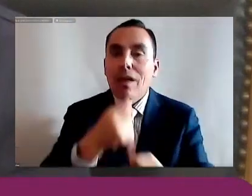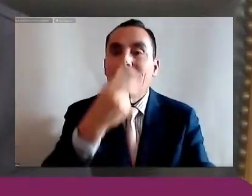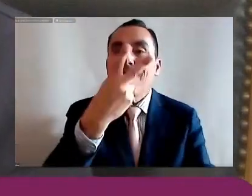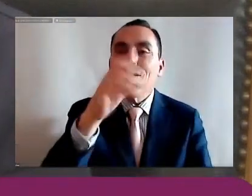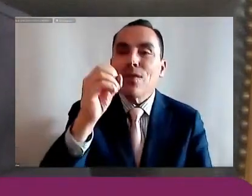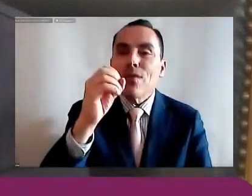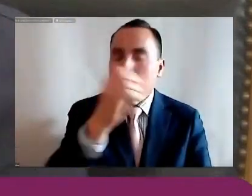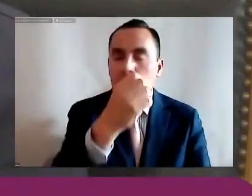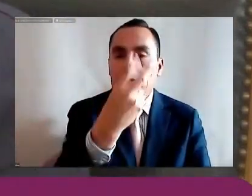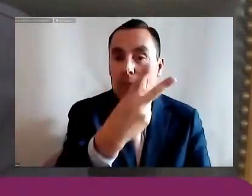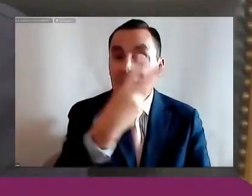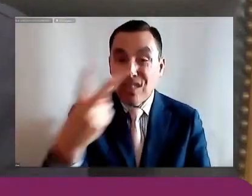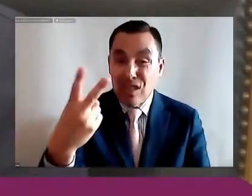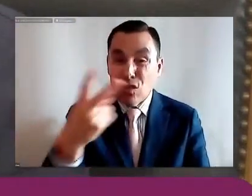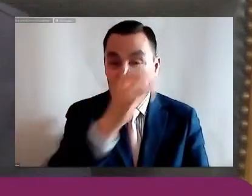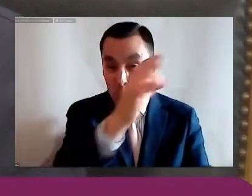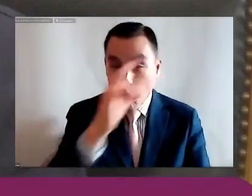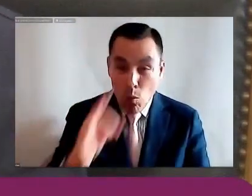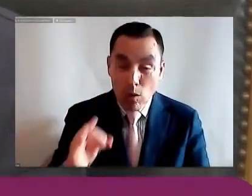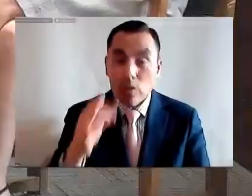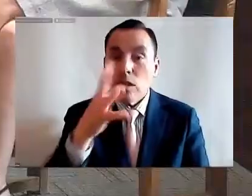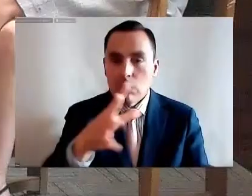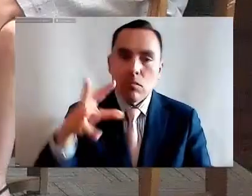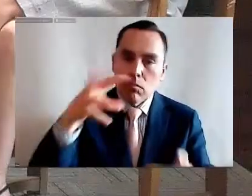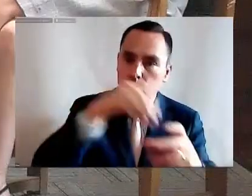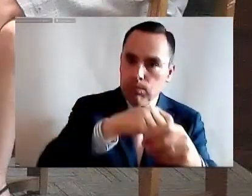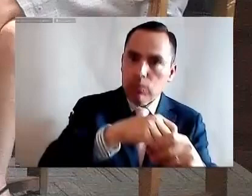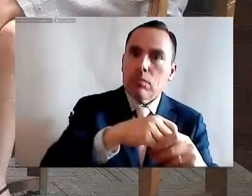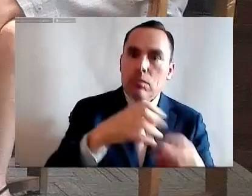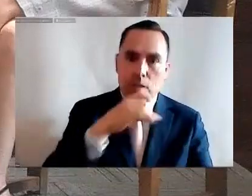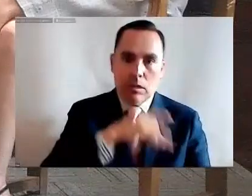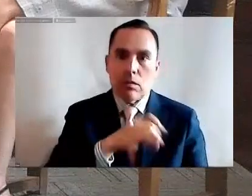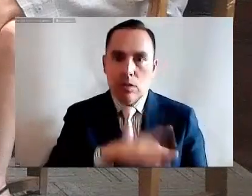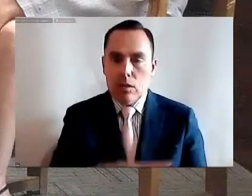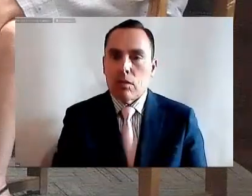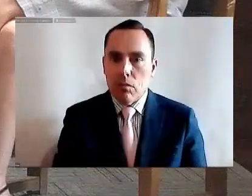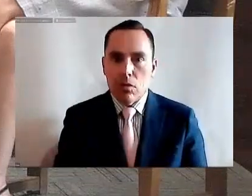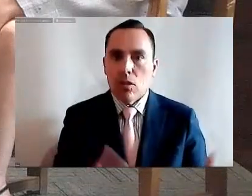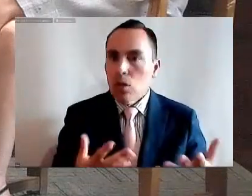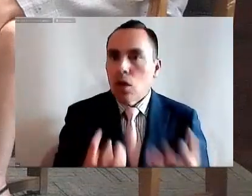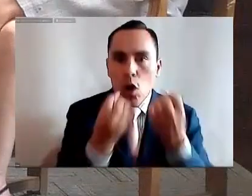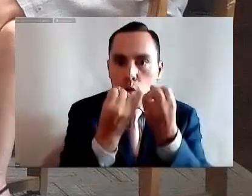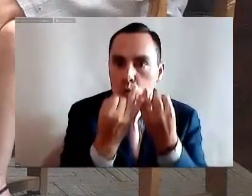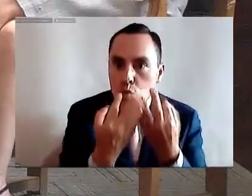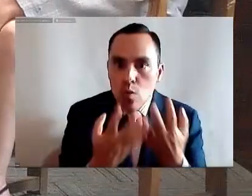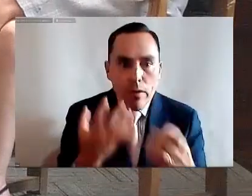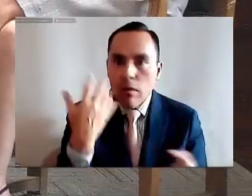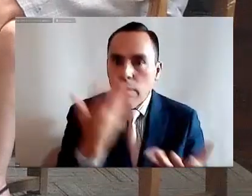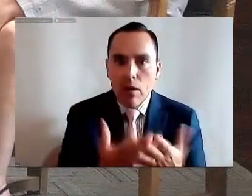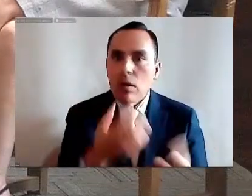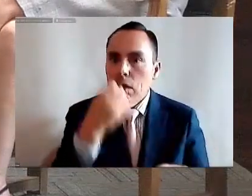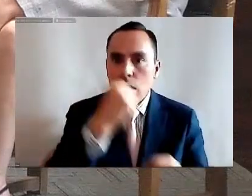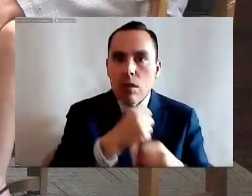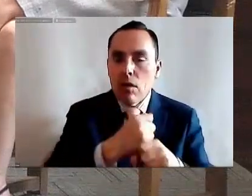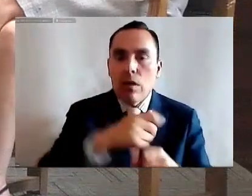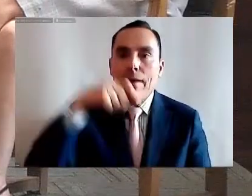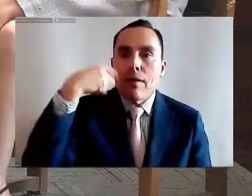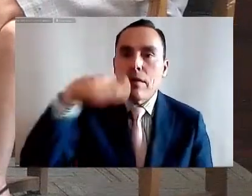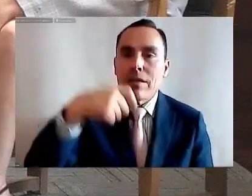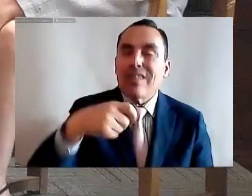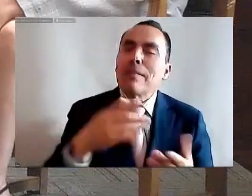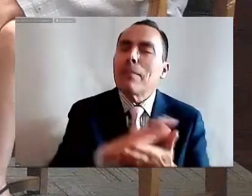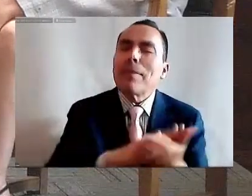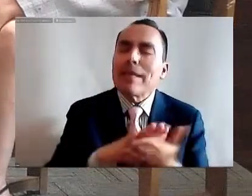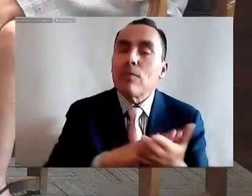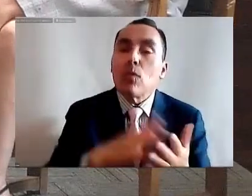del Producto Interno Bruto de nuestro país. Ese es el número, el valor económico, la valoración económica